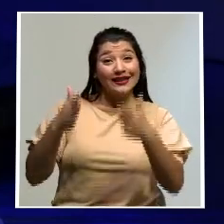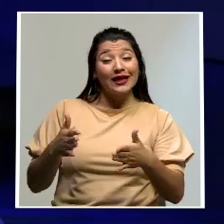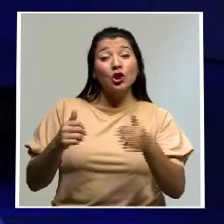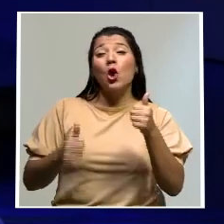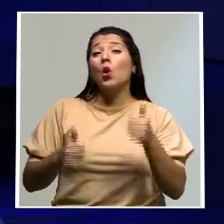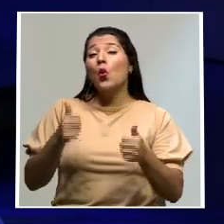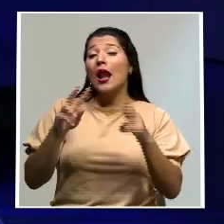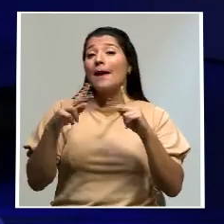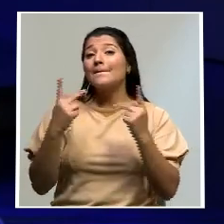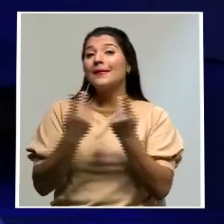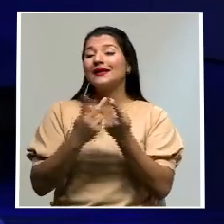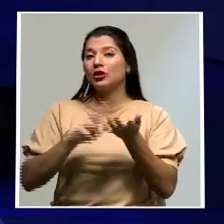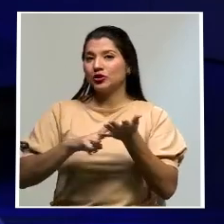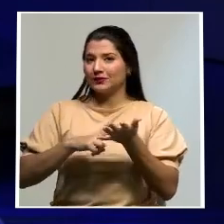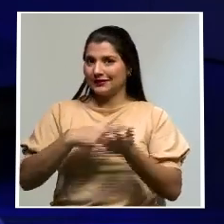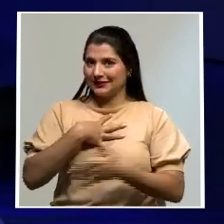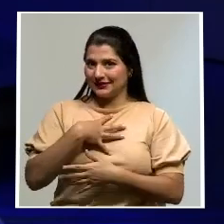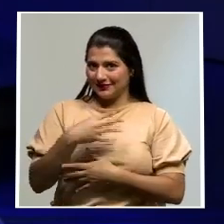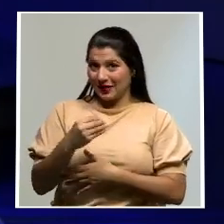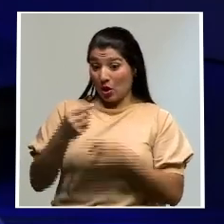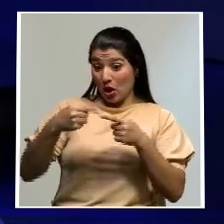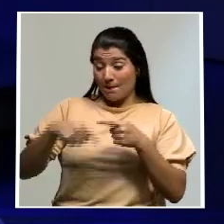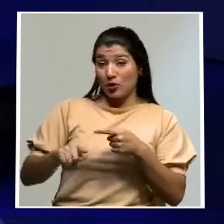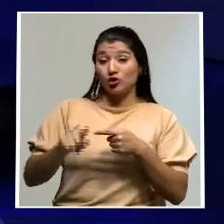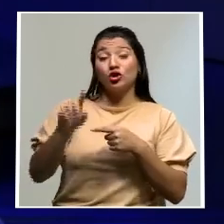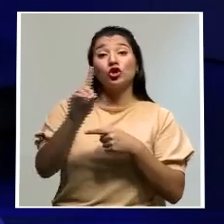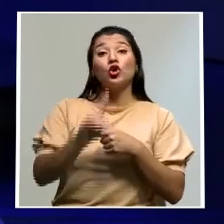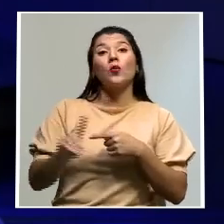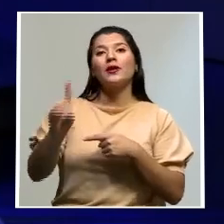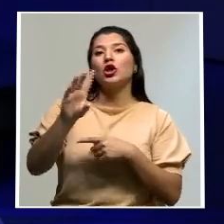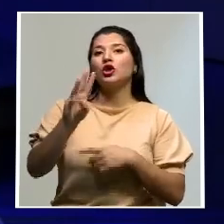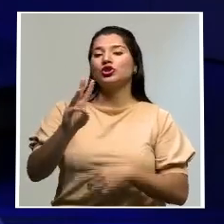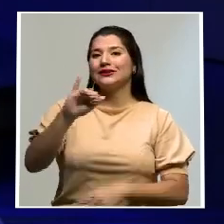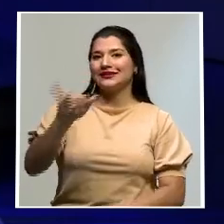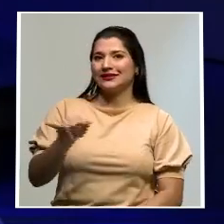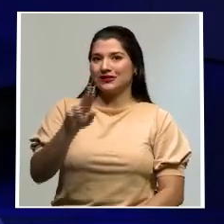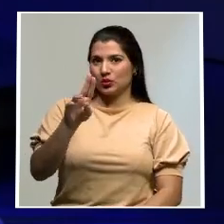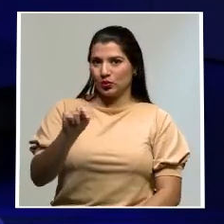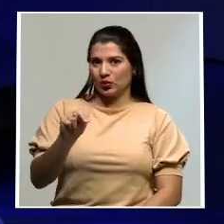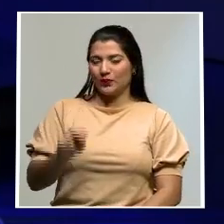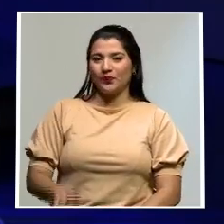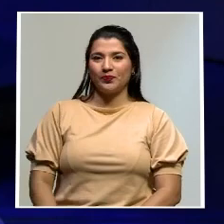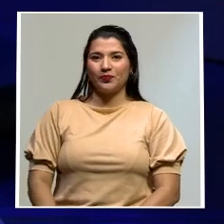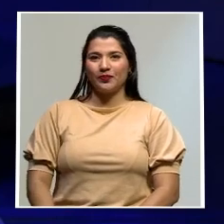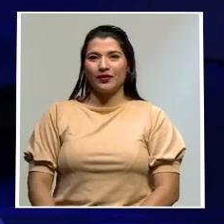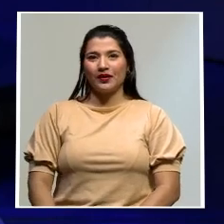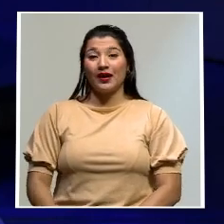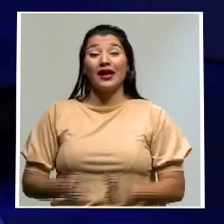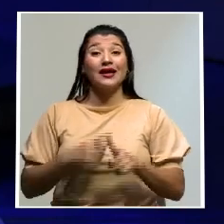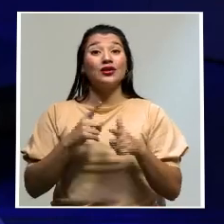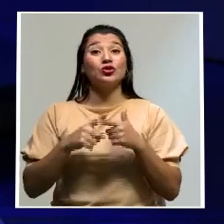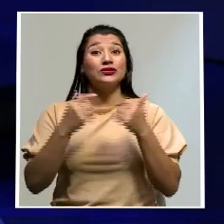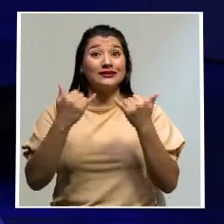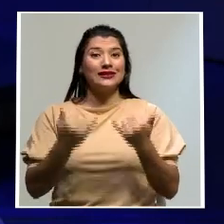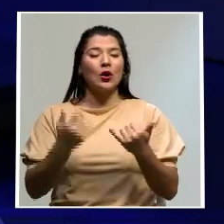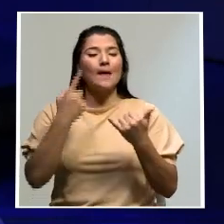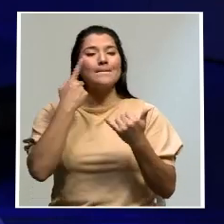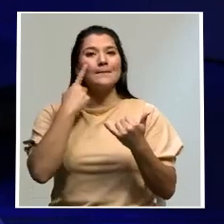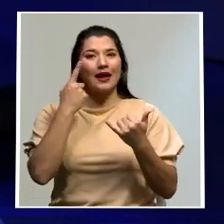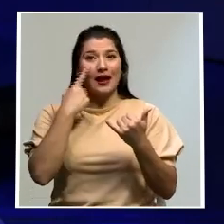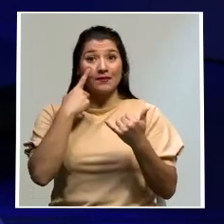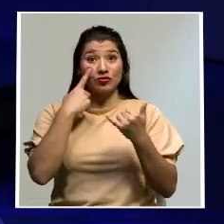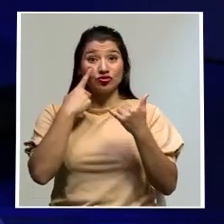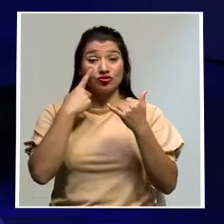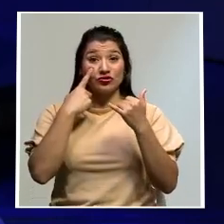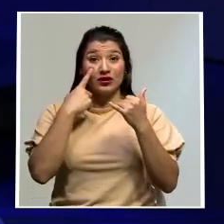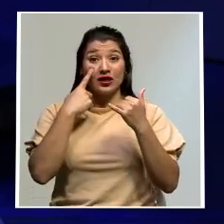está programada para el próximo domingo 6 de junio. Hagamos ahora un repaso de los